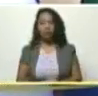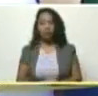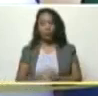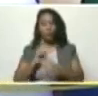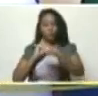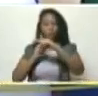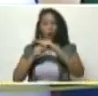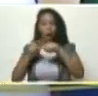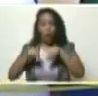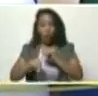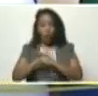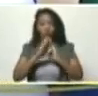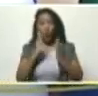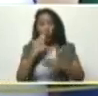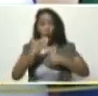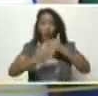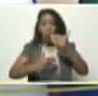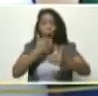descubriendo este mundo que iban haciendo,